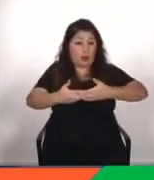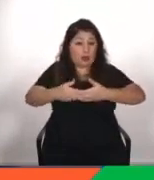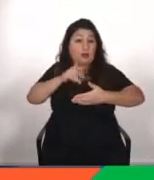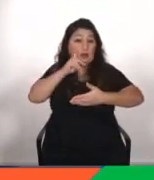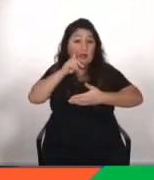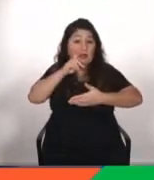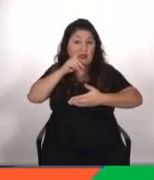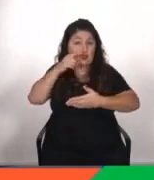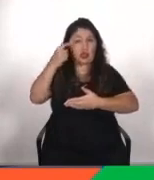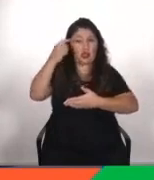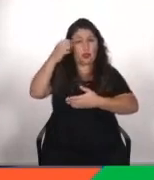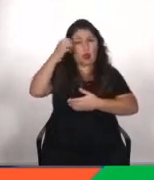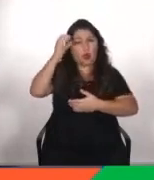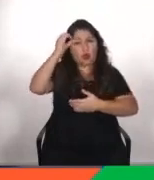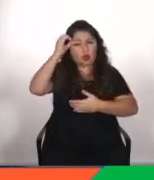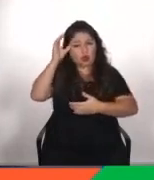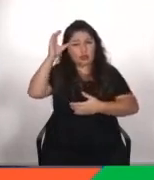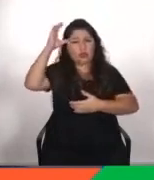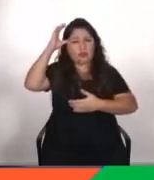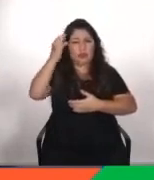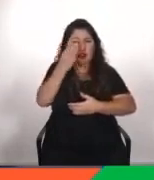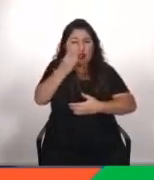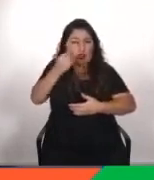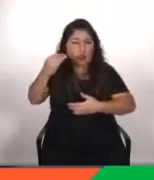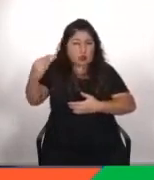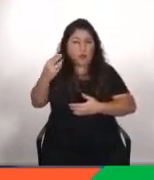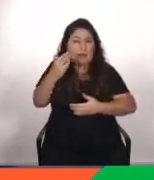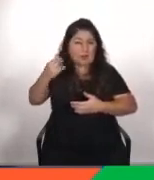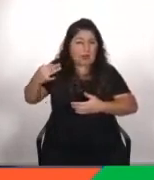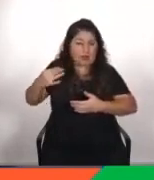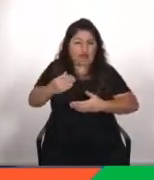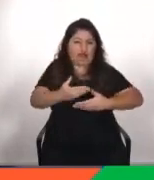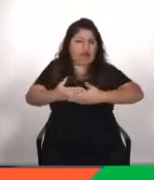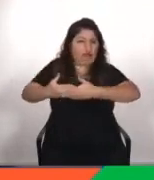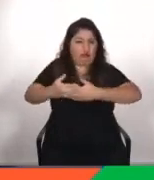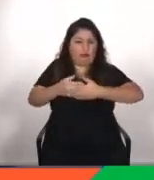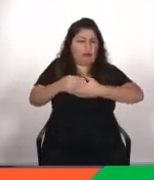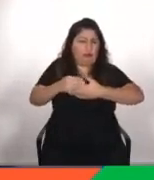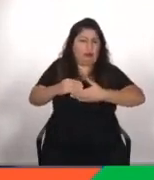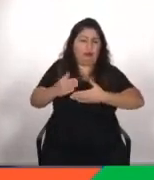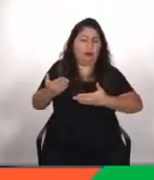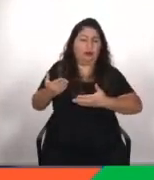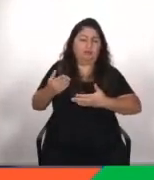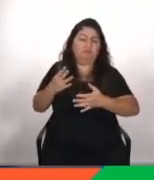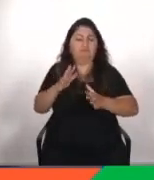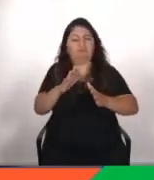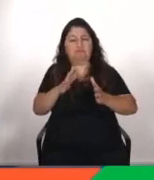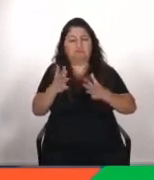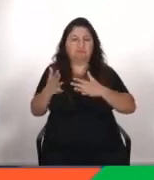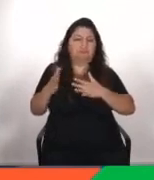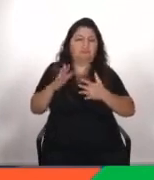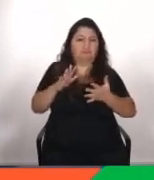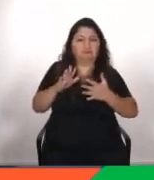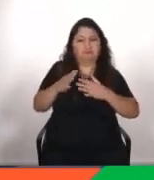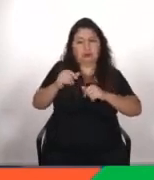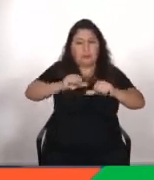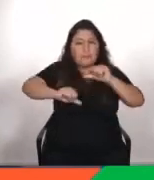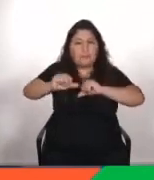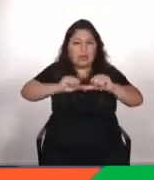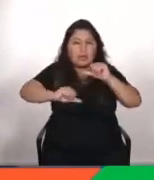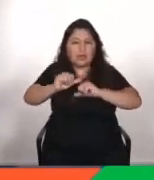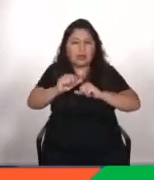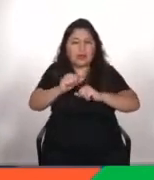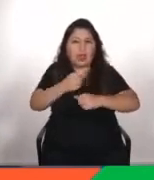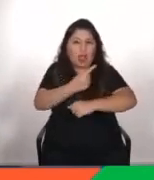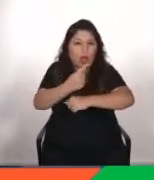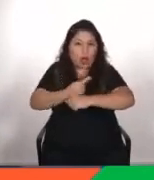de cantidad, por lo menos del número aproximado, desde bebés muy recién, ¿eh? Hay bebés con... se han hecho experimentos con bebés de horas de